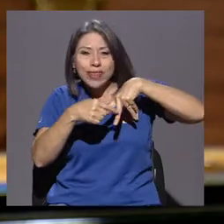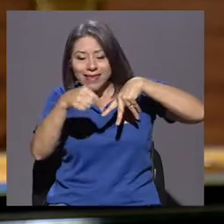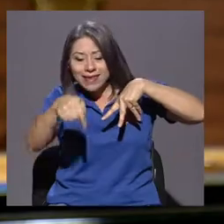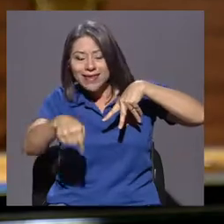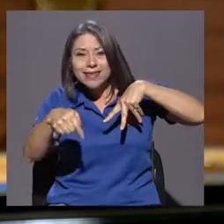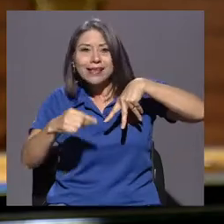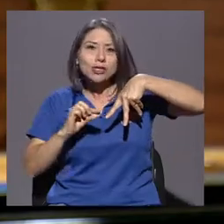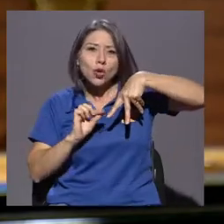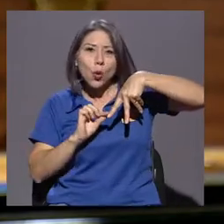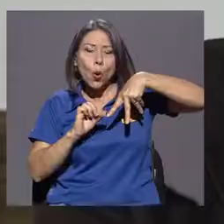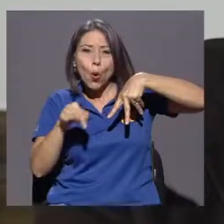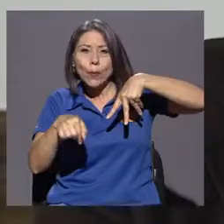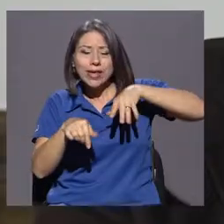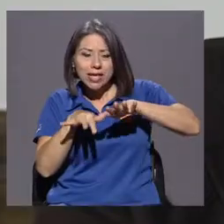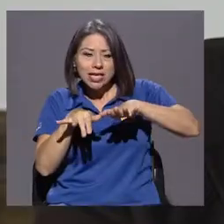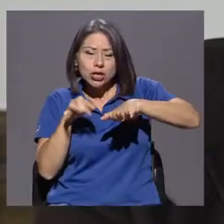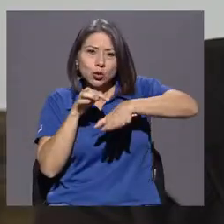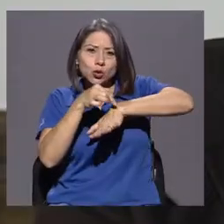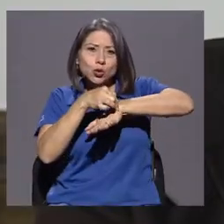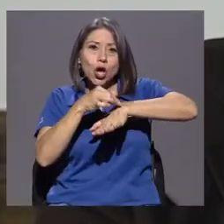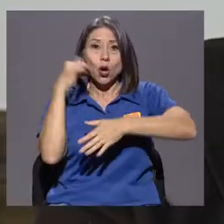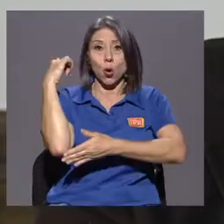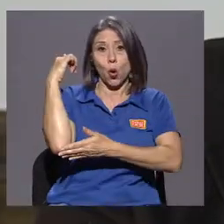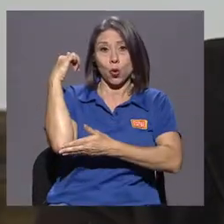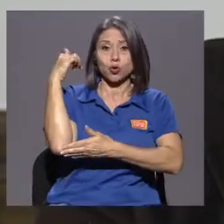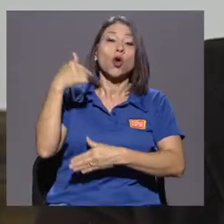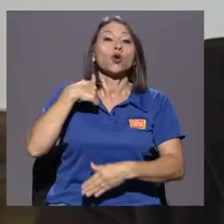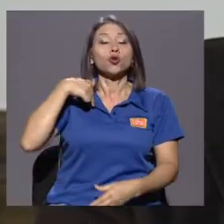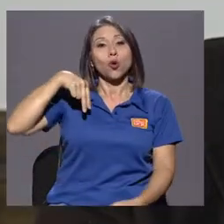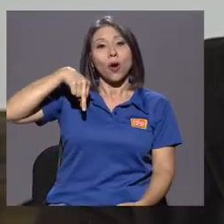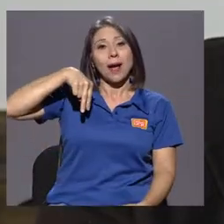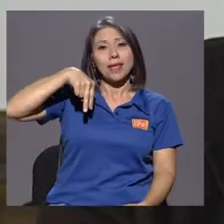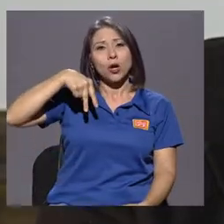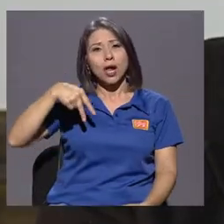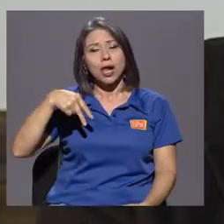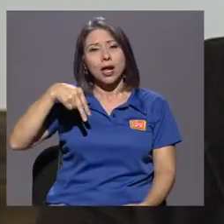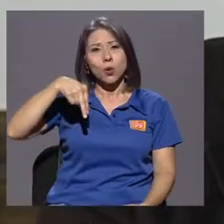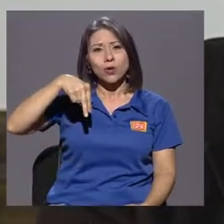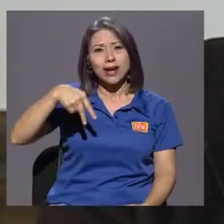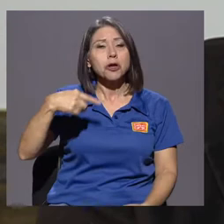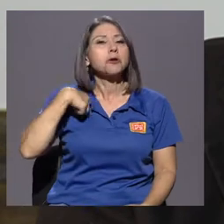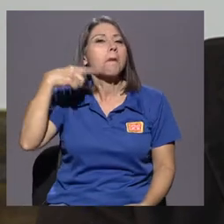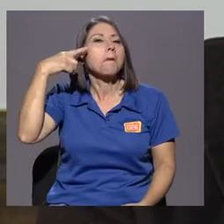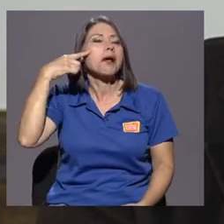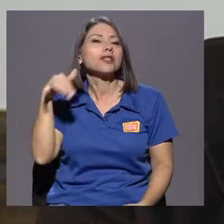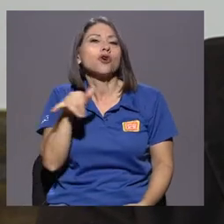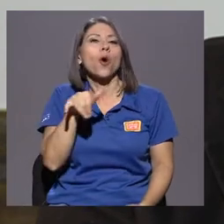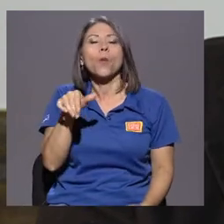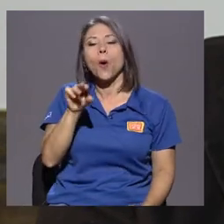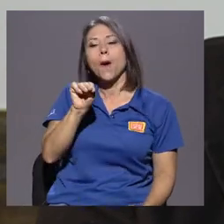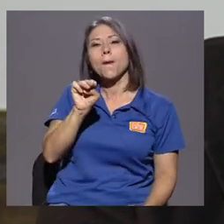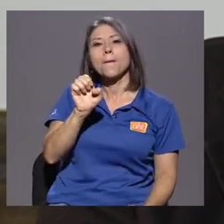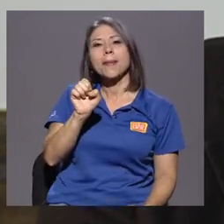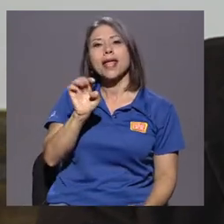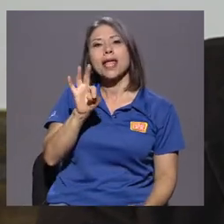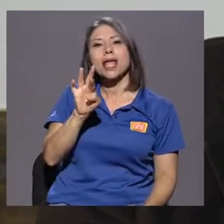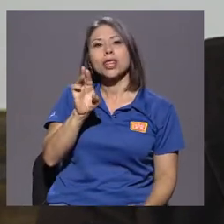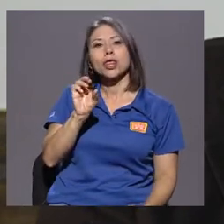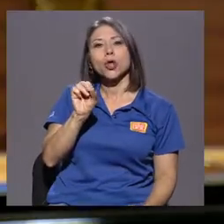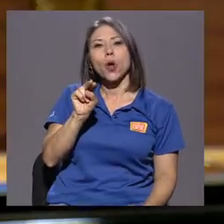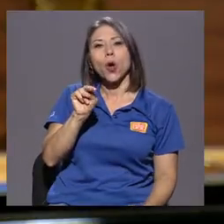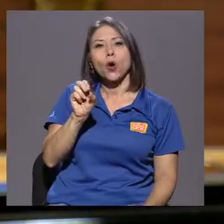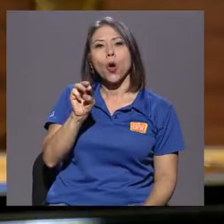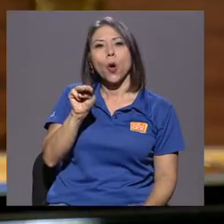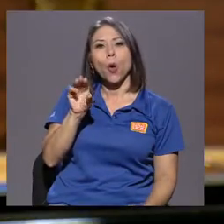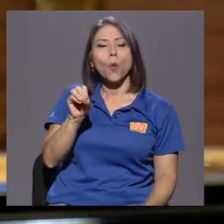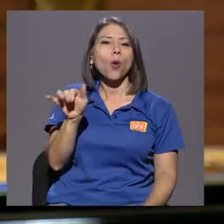en codos bueno yo que yo camino con un rehén que o que quisiera pensar que es como de metrónomo verdad está bien